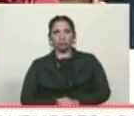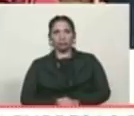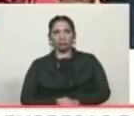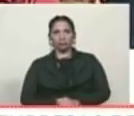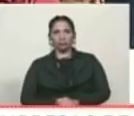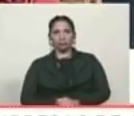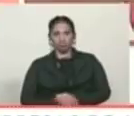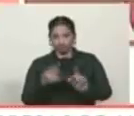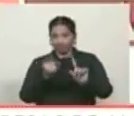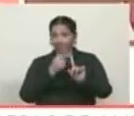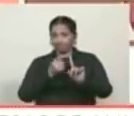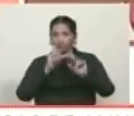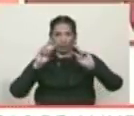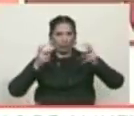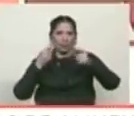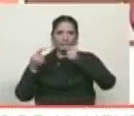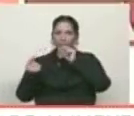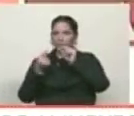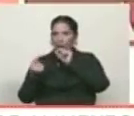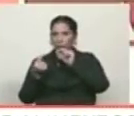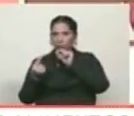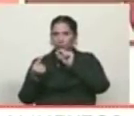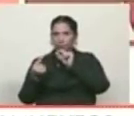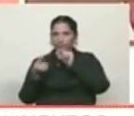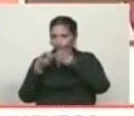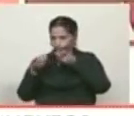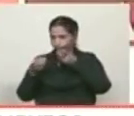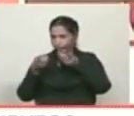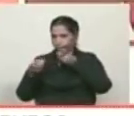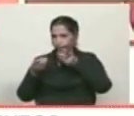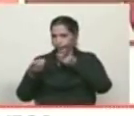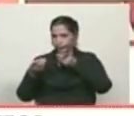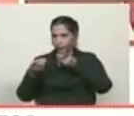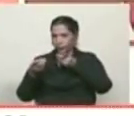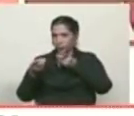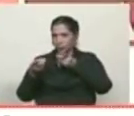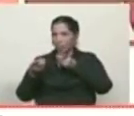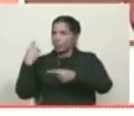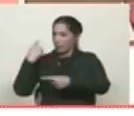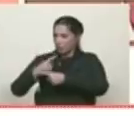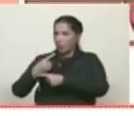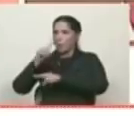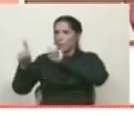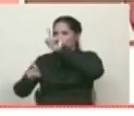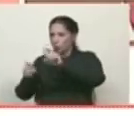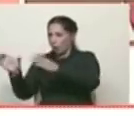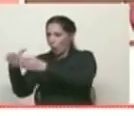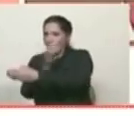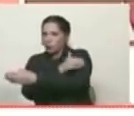Mira, en primer lugar, el tema del diálogo. Yo creo que habría que preguntarle en este momento a la oposición.